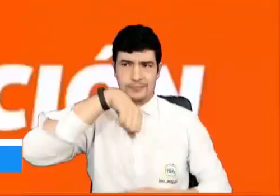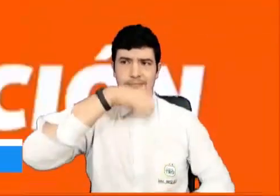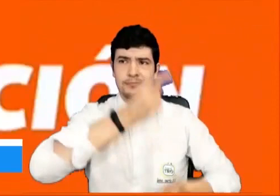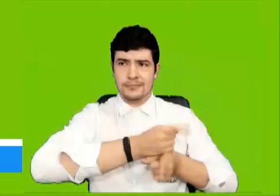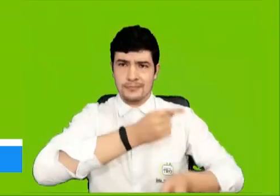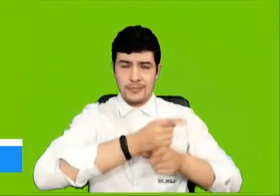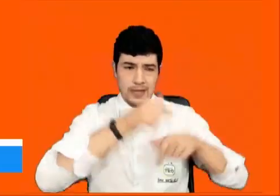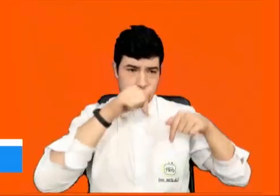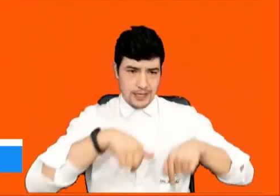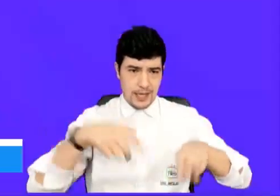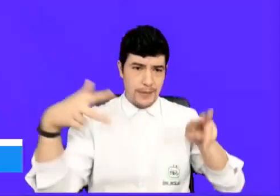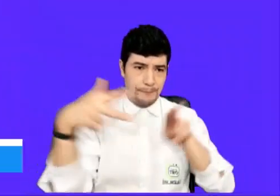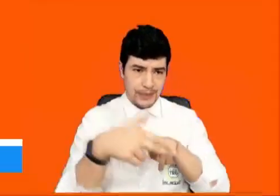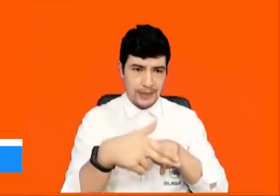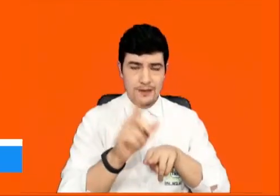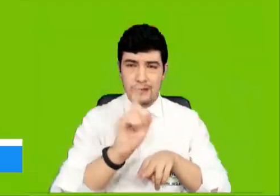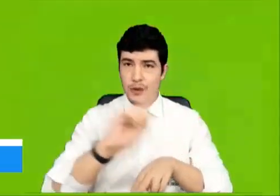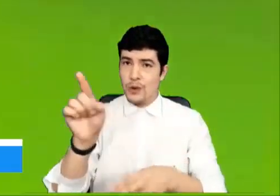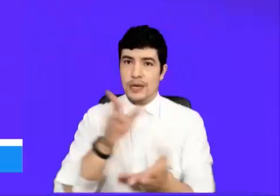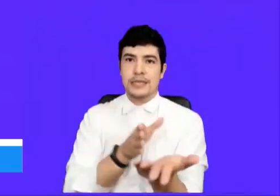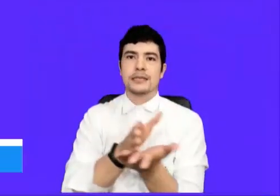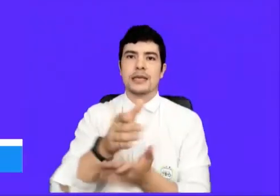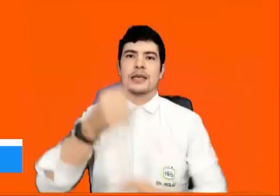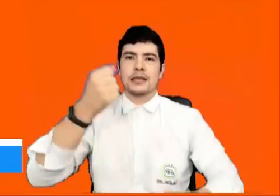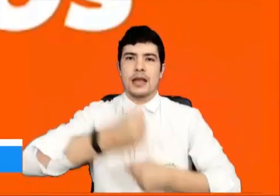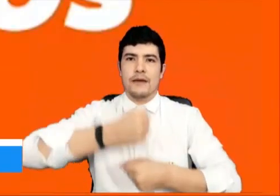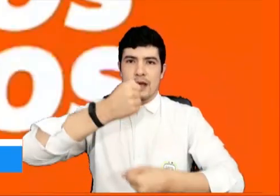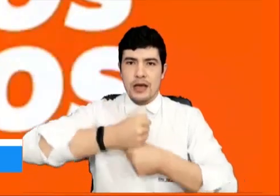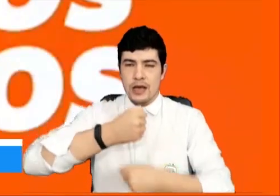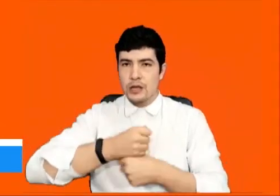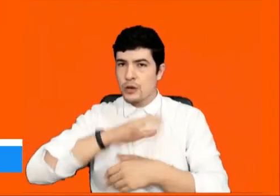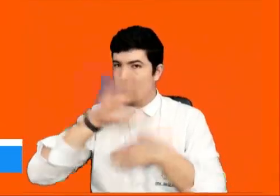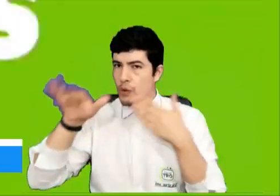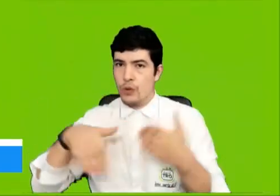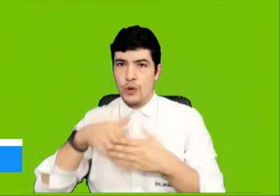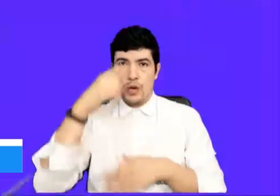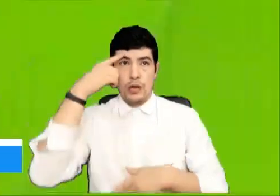cada hogar gracias al apoyo de los ingenieros del área técnica del Canal Tro.